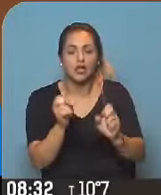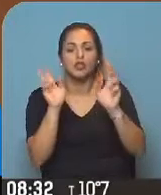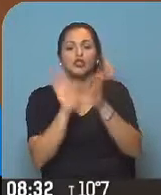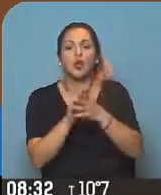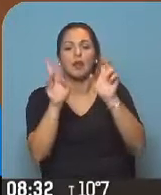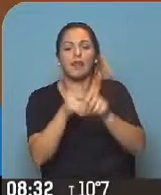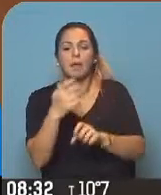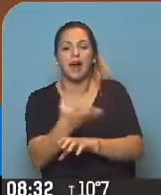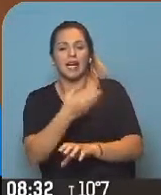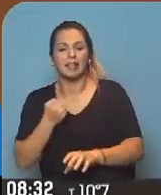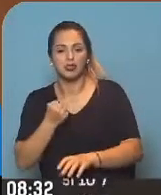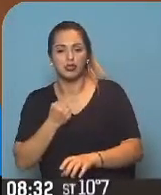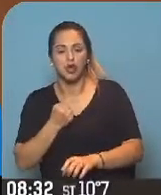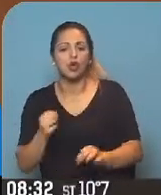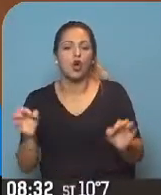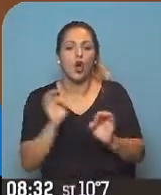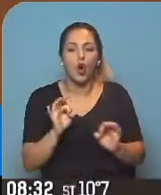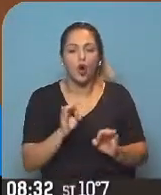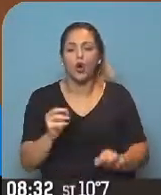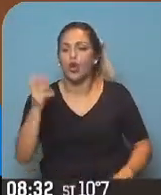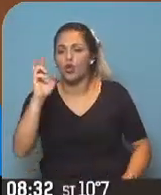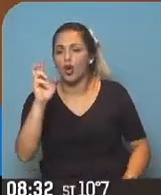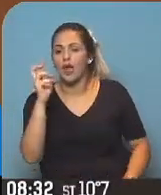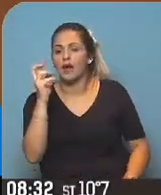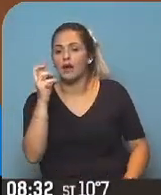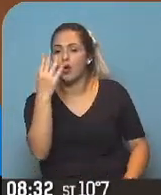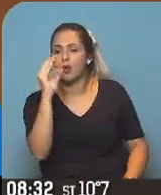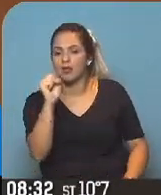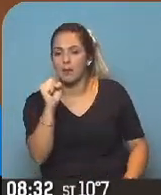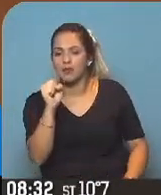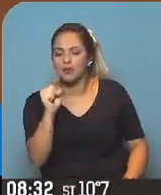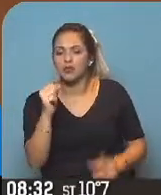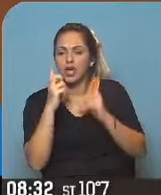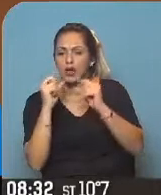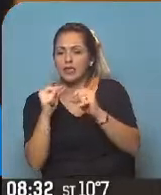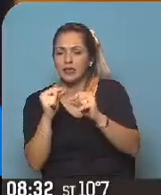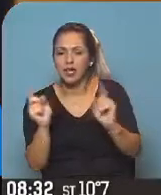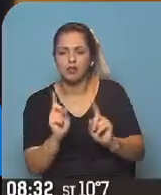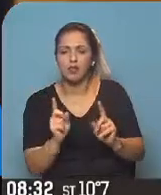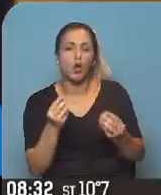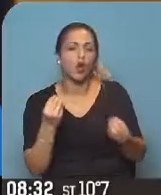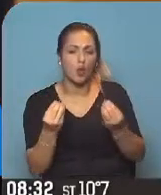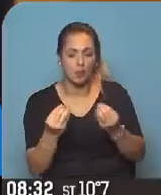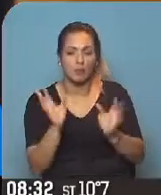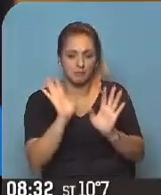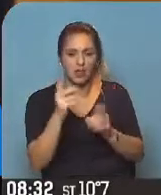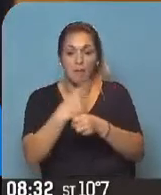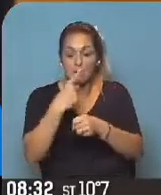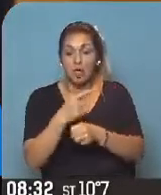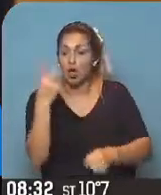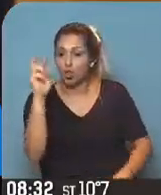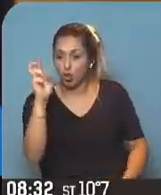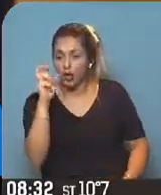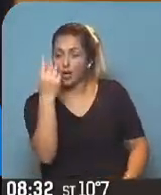retenciones o con un dólar a 40 no tendría que tantas críticas pero en primer lugar el dólar a 40